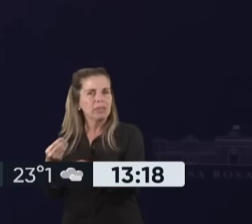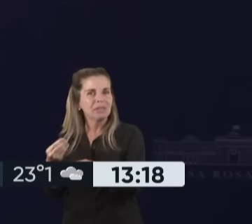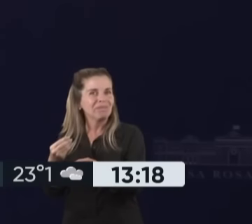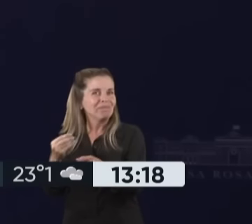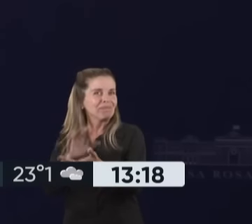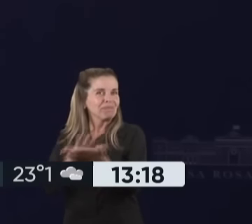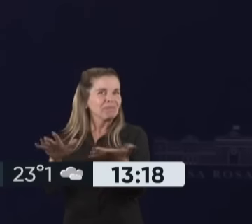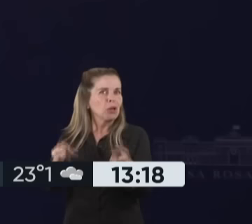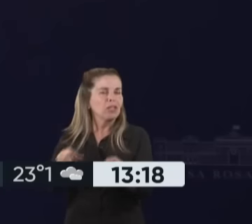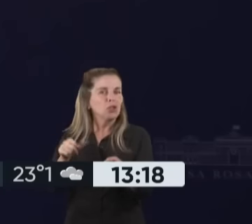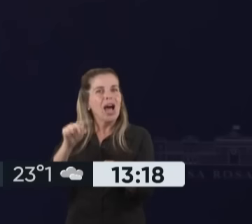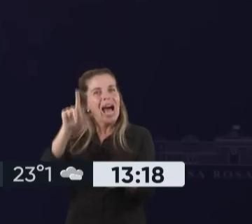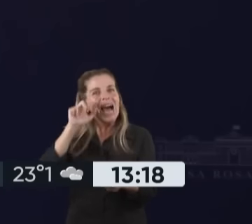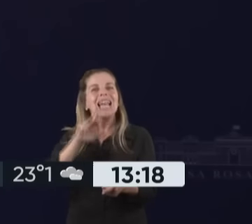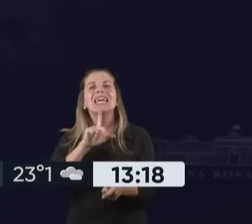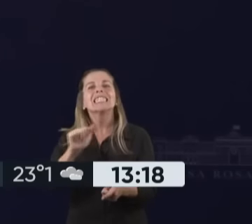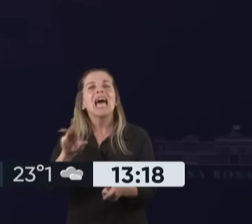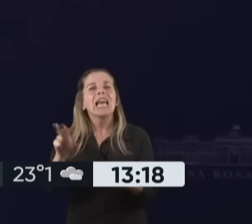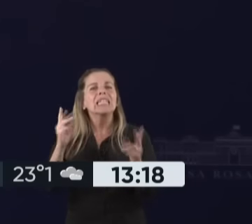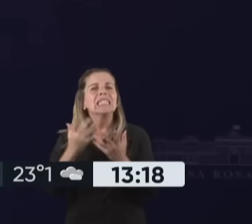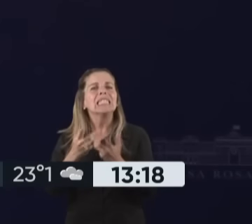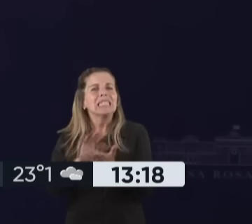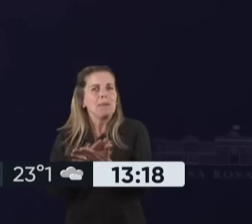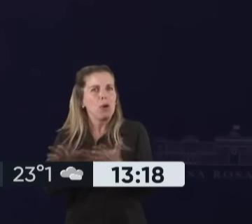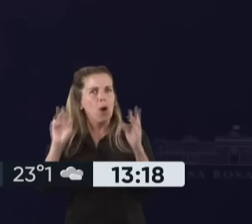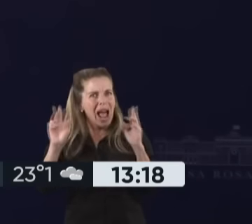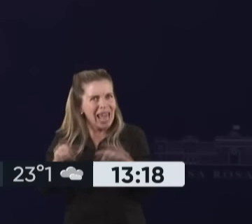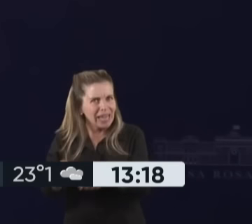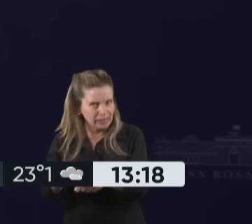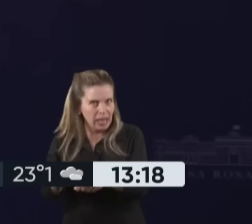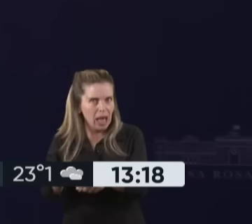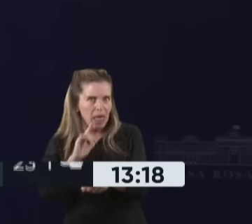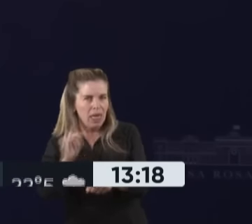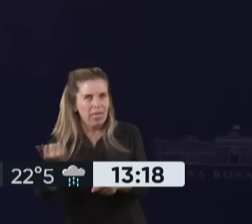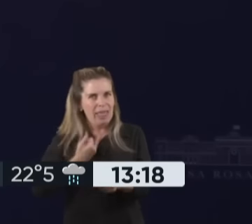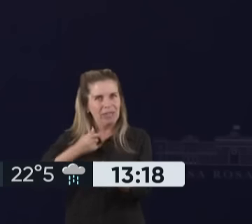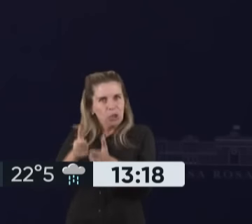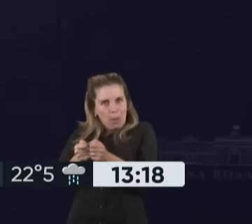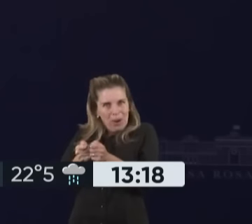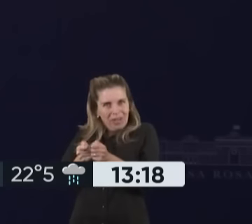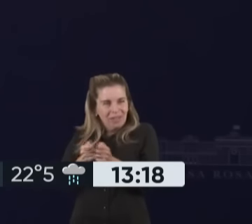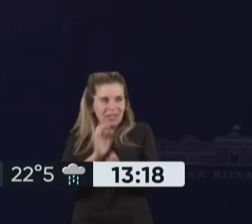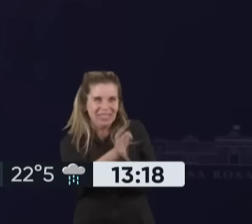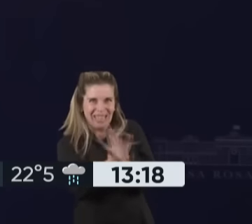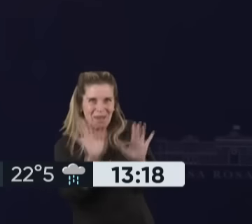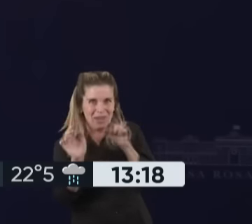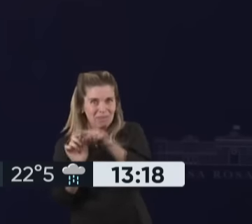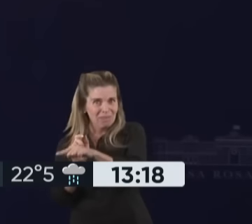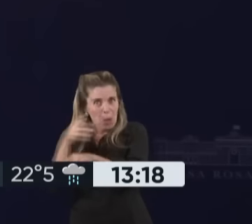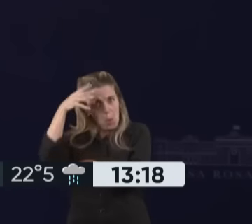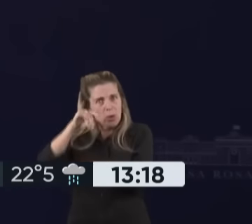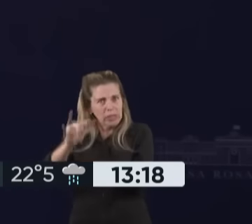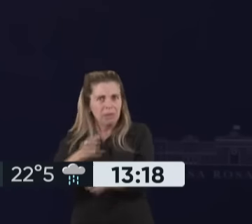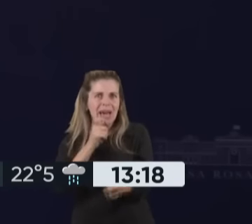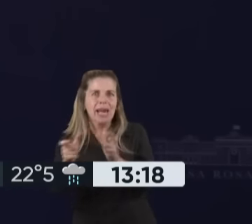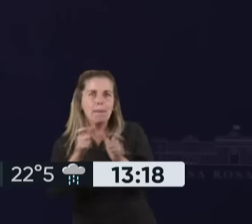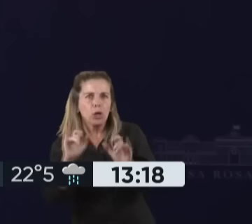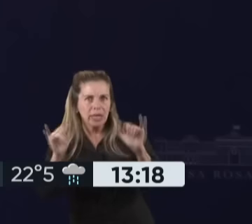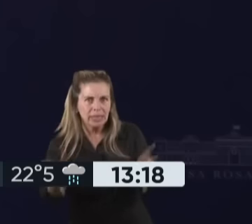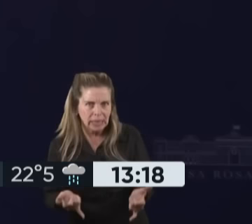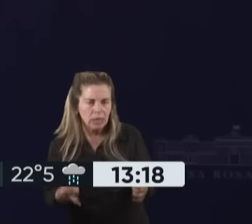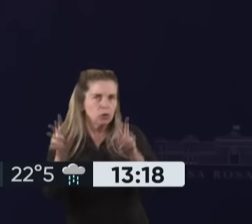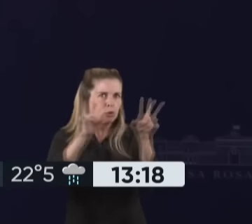sistema Alertar. Así que, creo que ustedes ya lo saben, la doctora Bullrich se va a abrir a preguntas por el Código